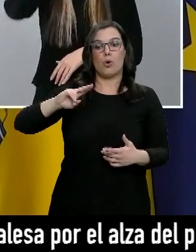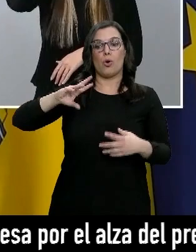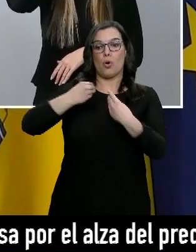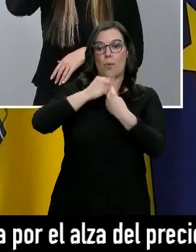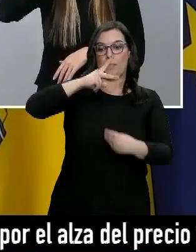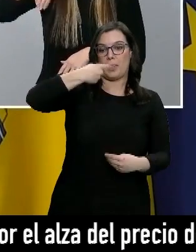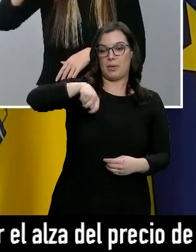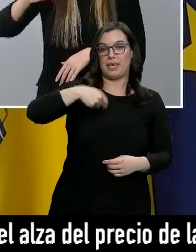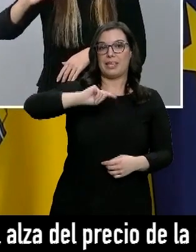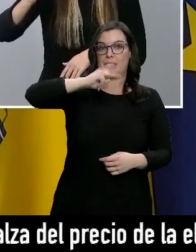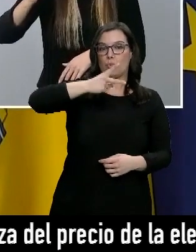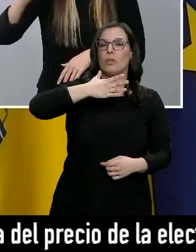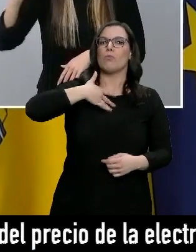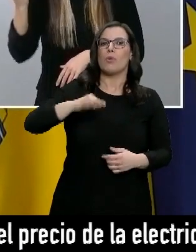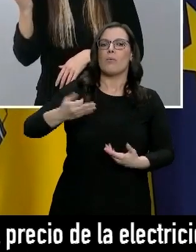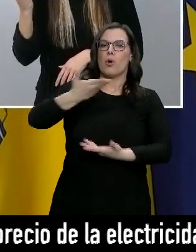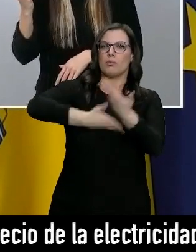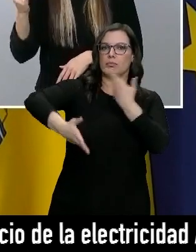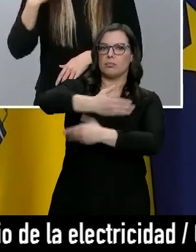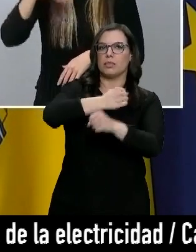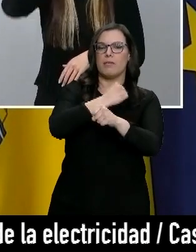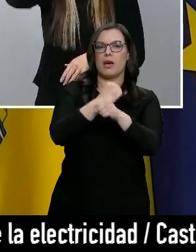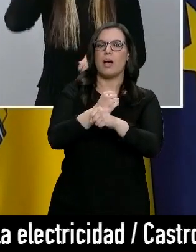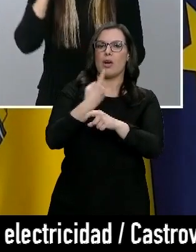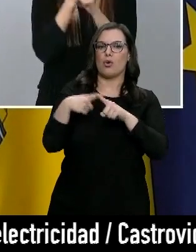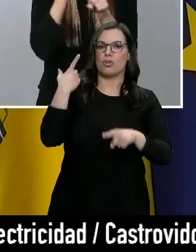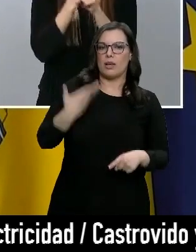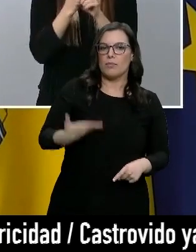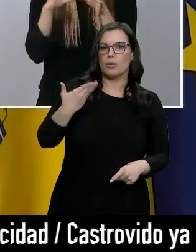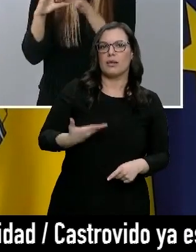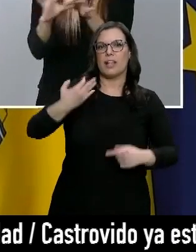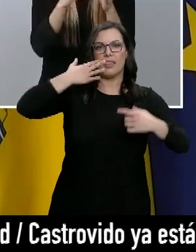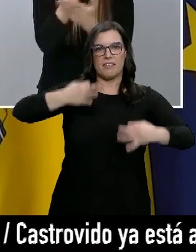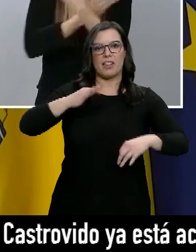segunda podamos trabajar conjuntamente en lo que de verdad importa a los ciudadanos.